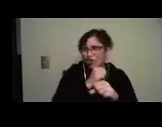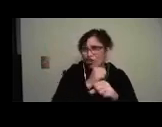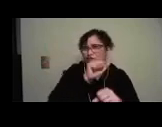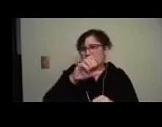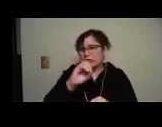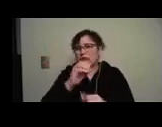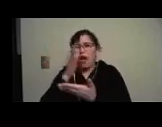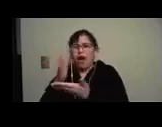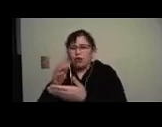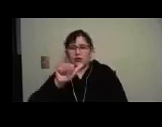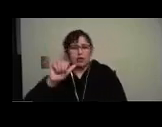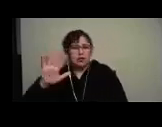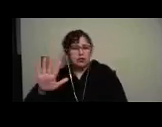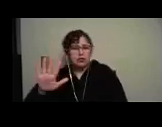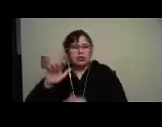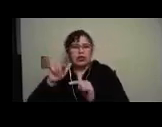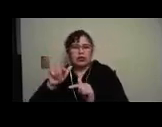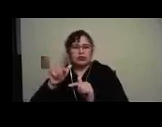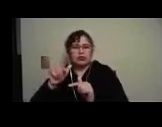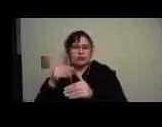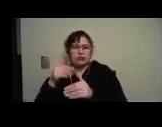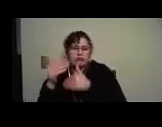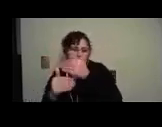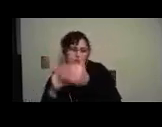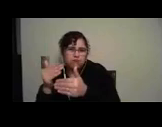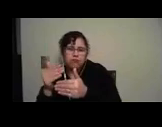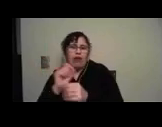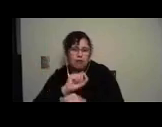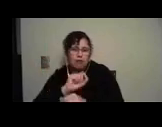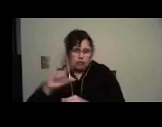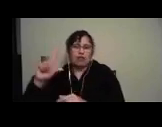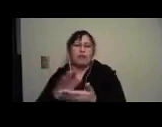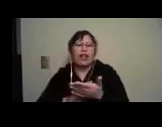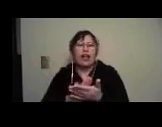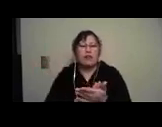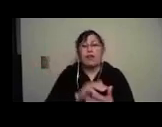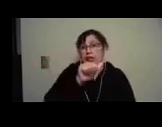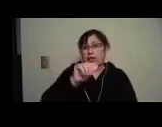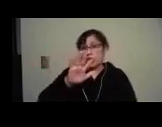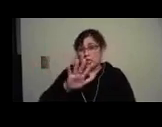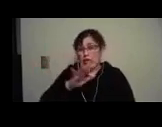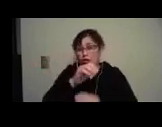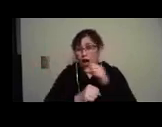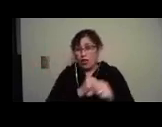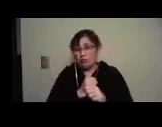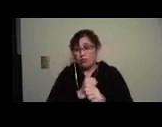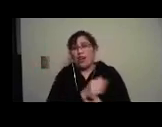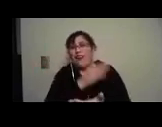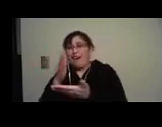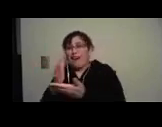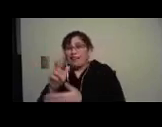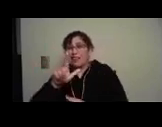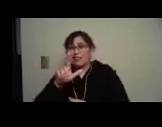comienza a duplicar cada 5 años, es decir, de los 65 a los 70. Si alguien